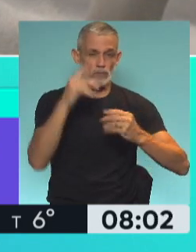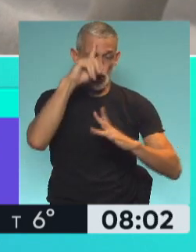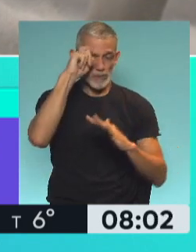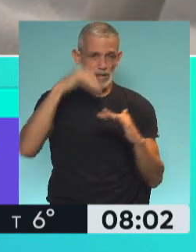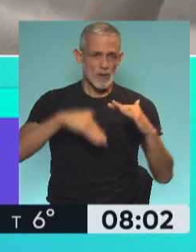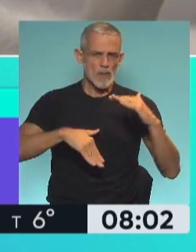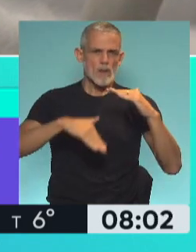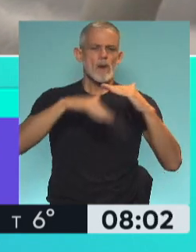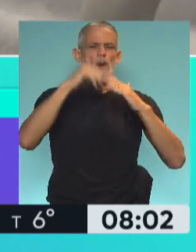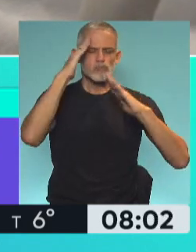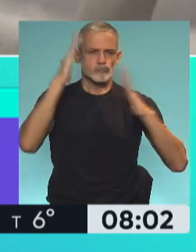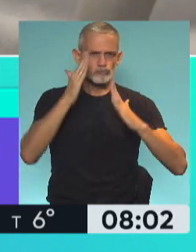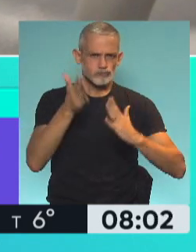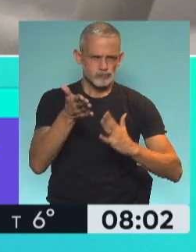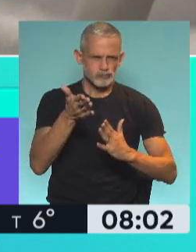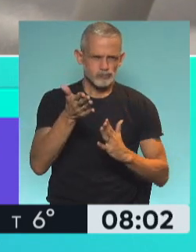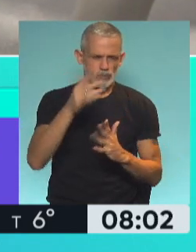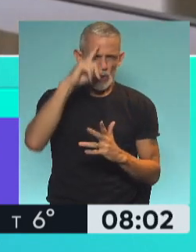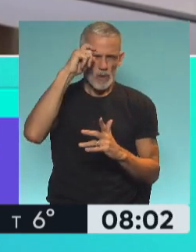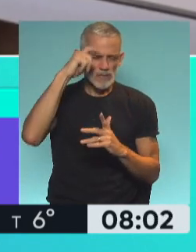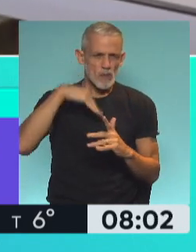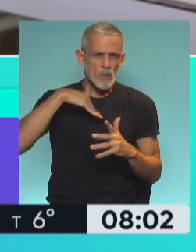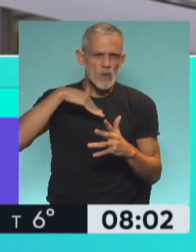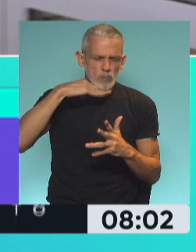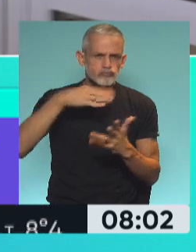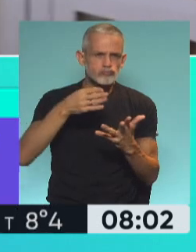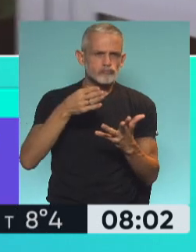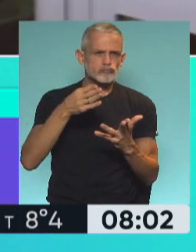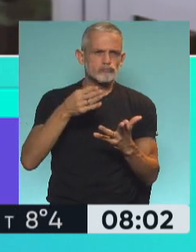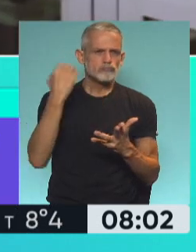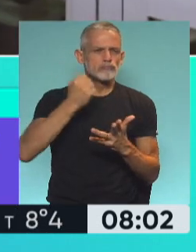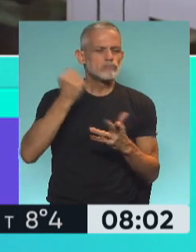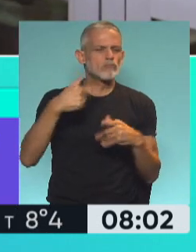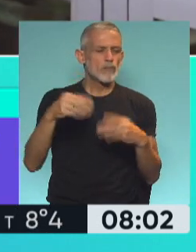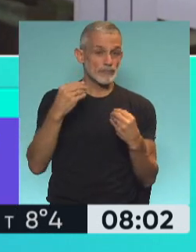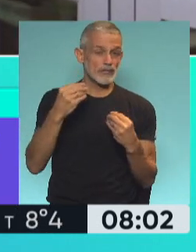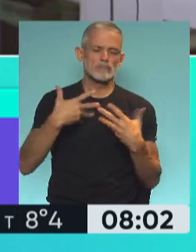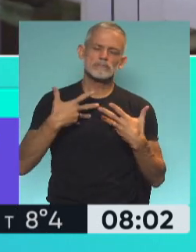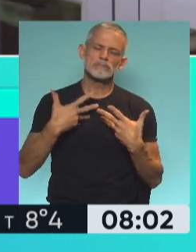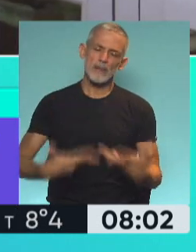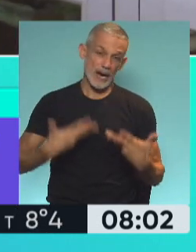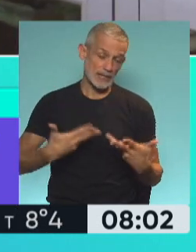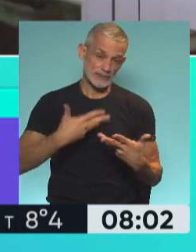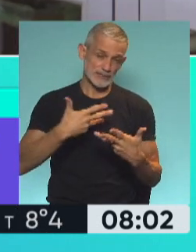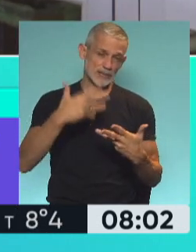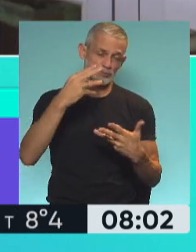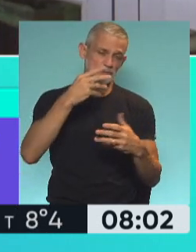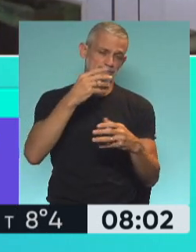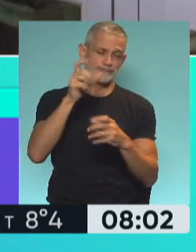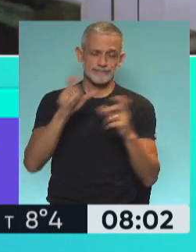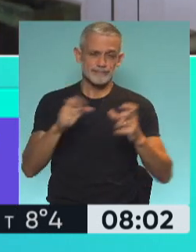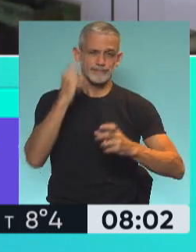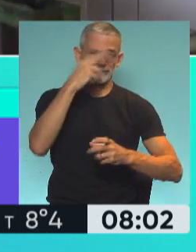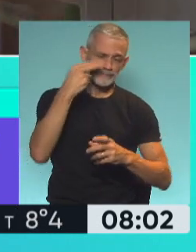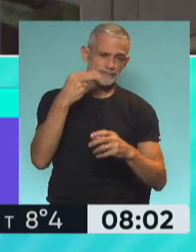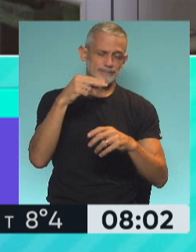claro. Y dentro de la atención del sistema hay algo que es fundamental, la fatiga de los trabajadores,